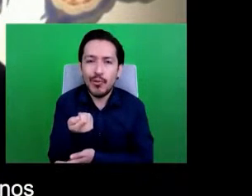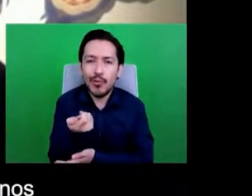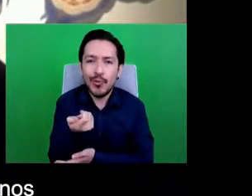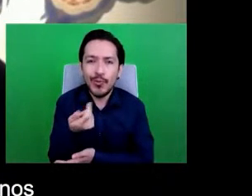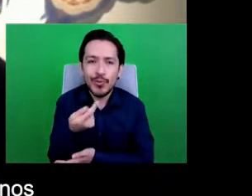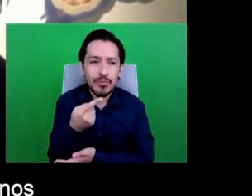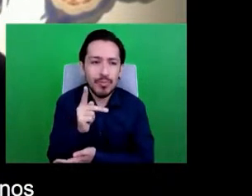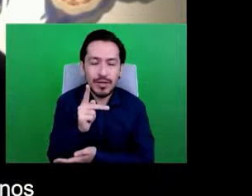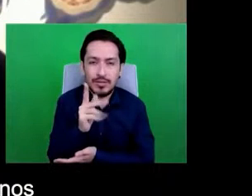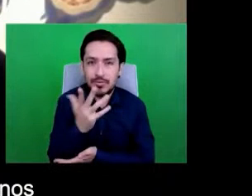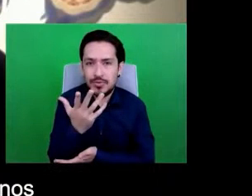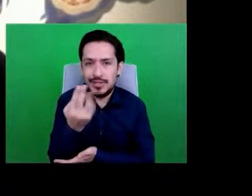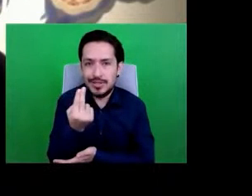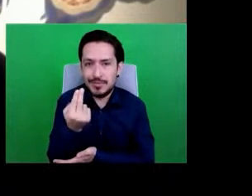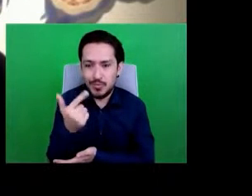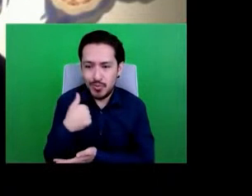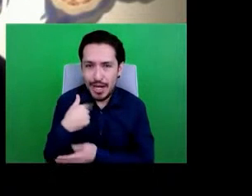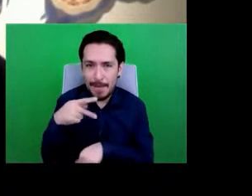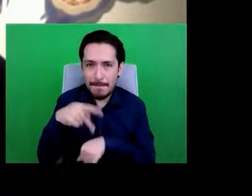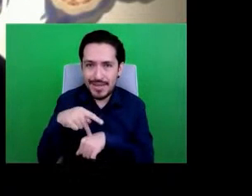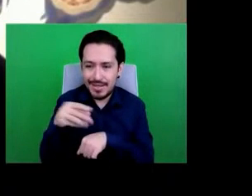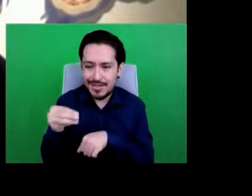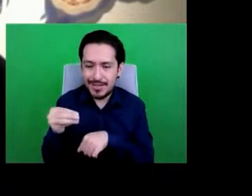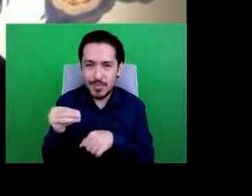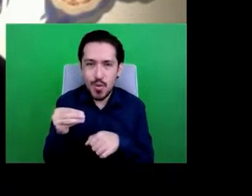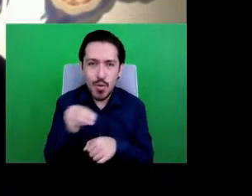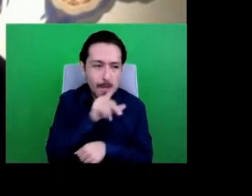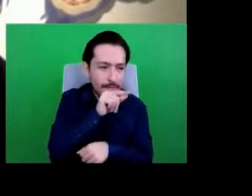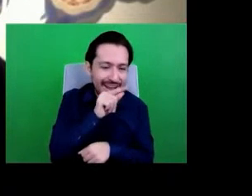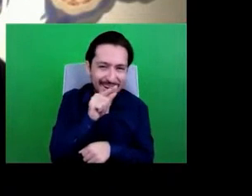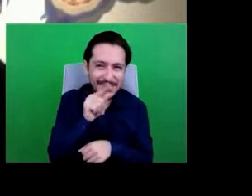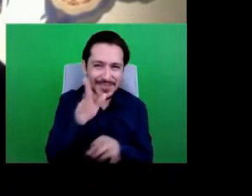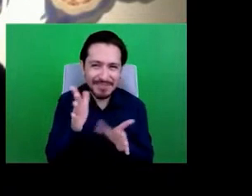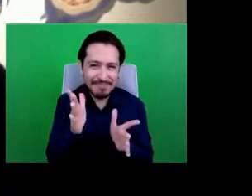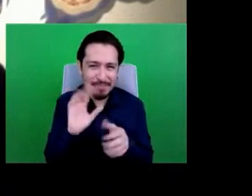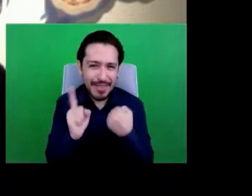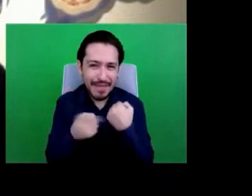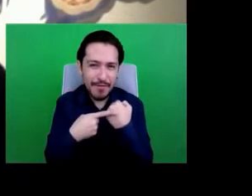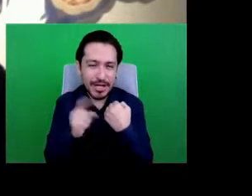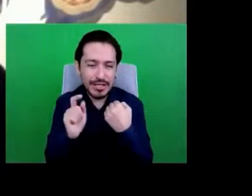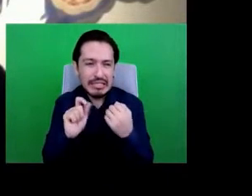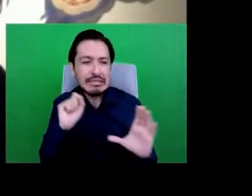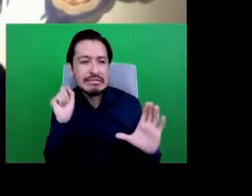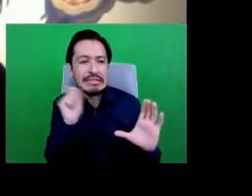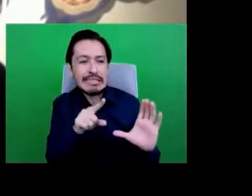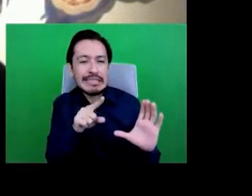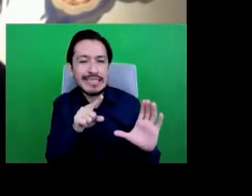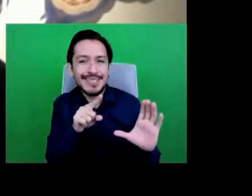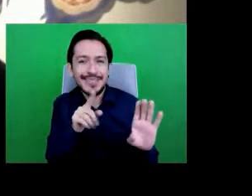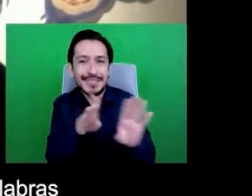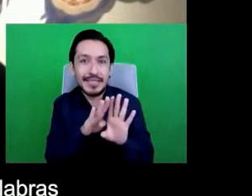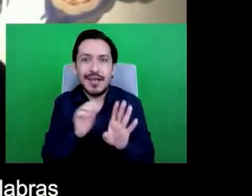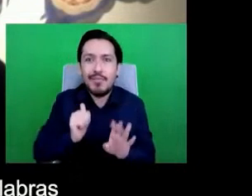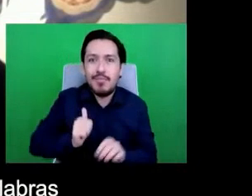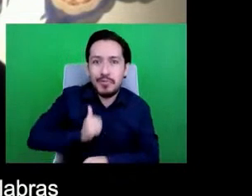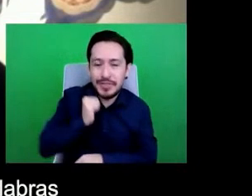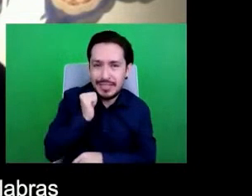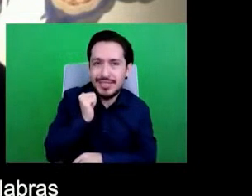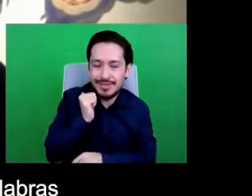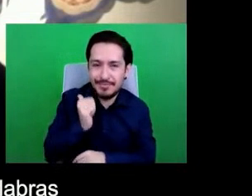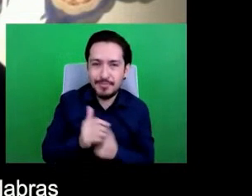menos atinarle a dos pájaros. Nosotros en inglés tenemos un dicho que es no